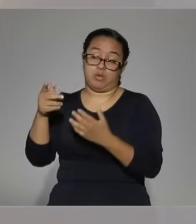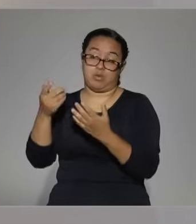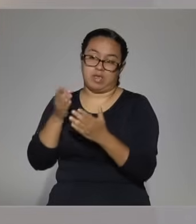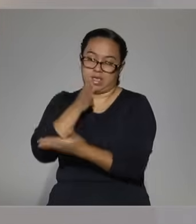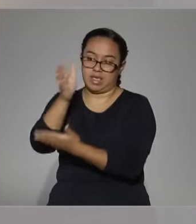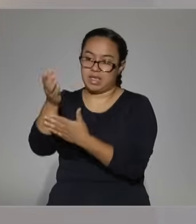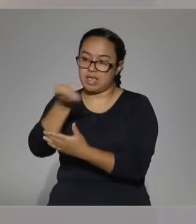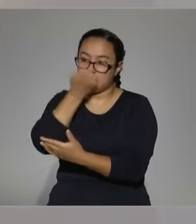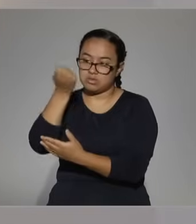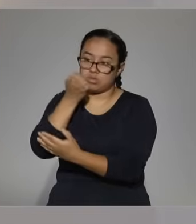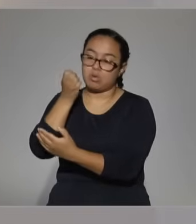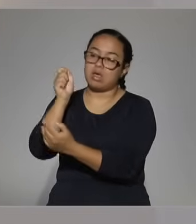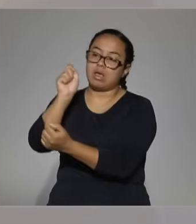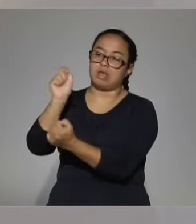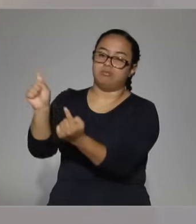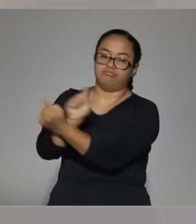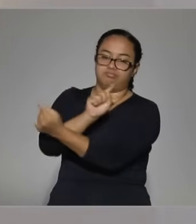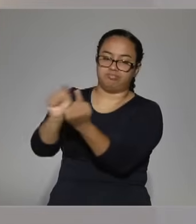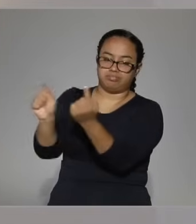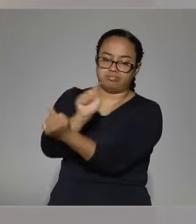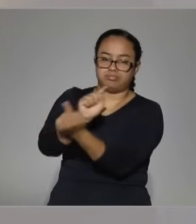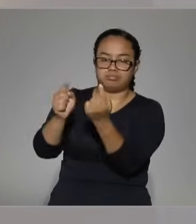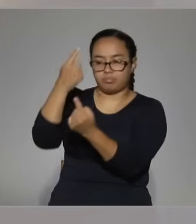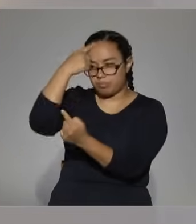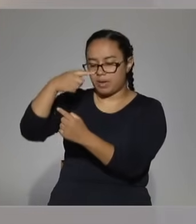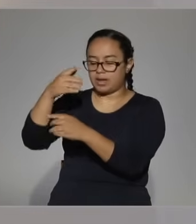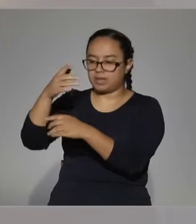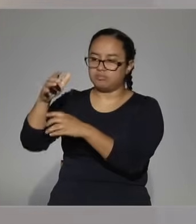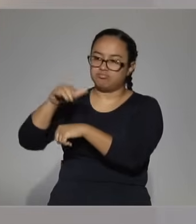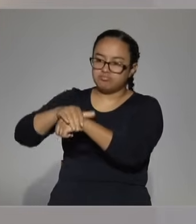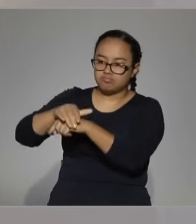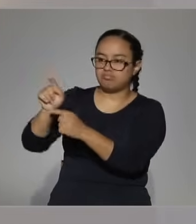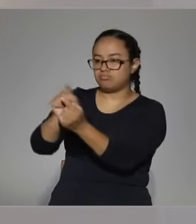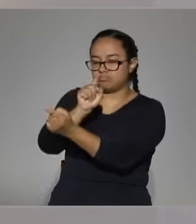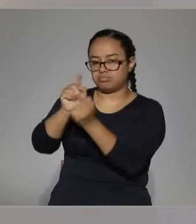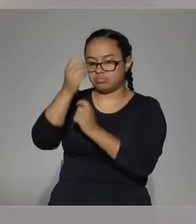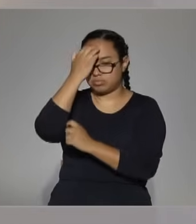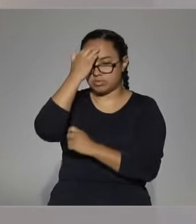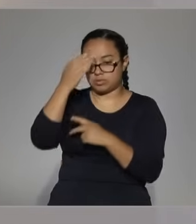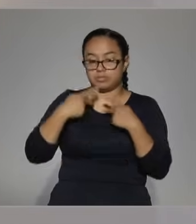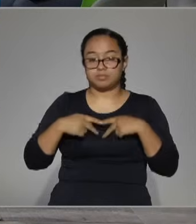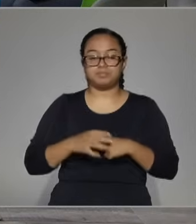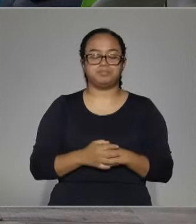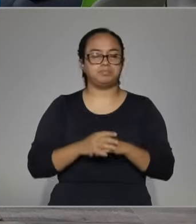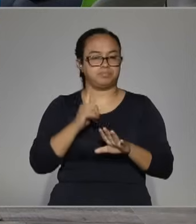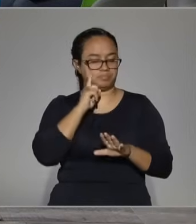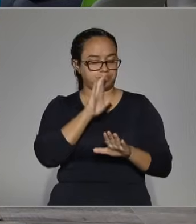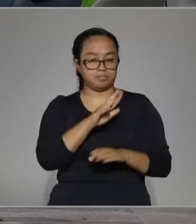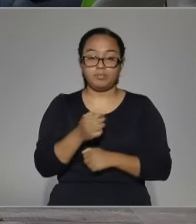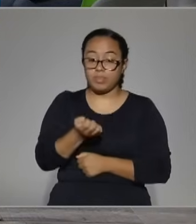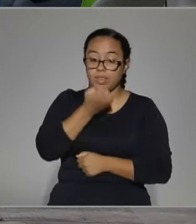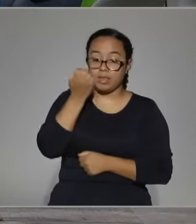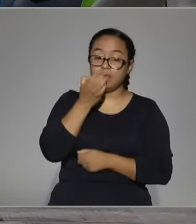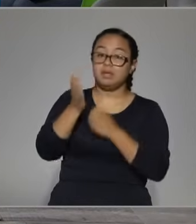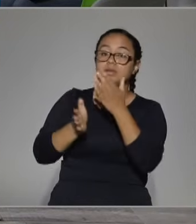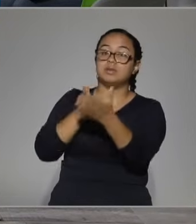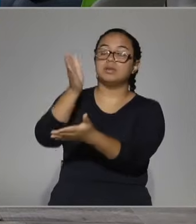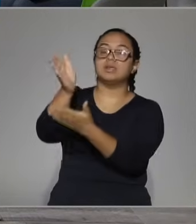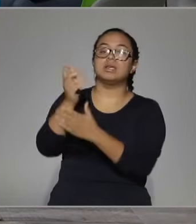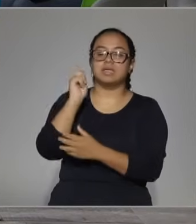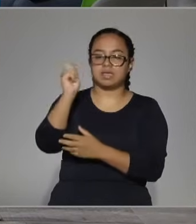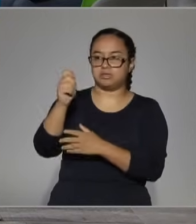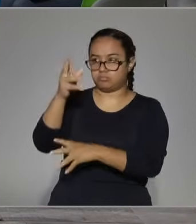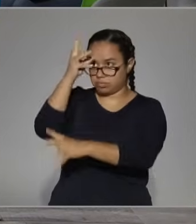instancia socializadora. Aquí la cuestión es la siguiente. A la escuela se supone que vamos a atender